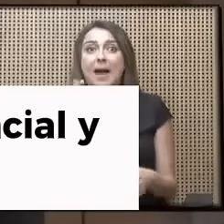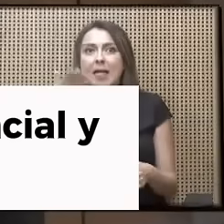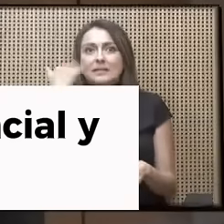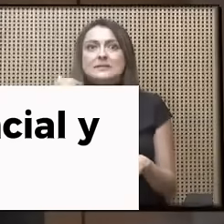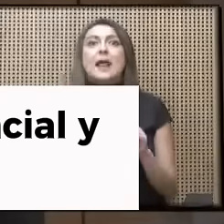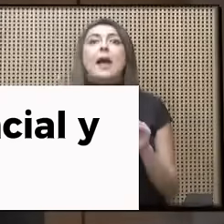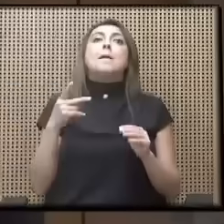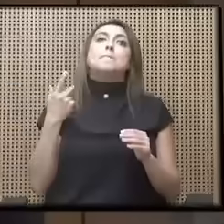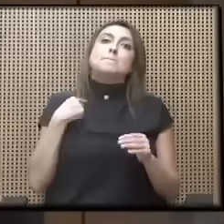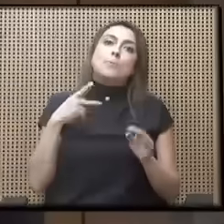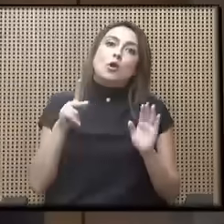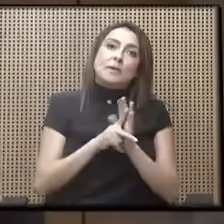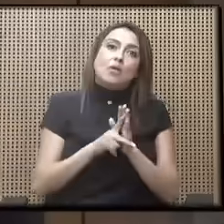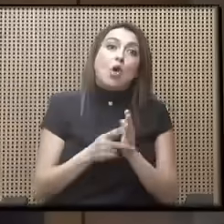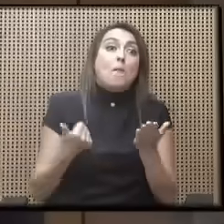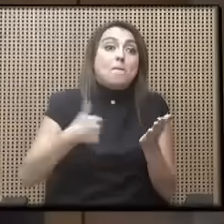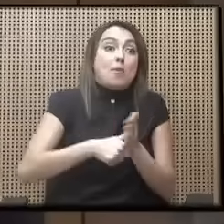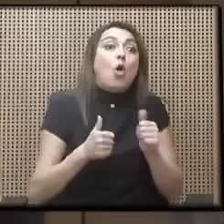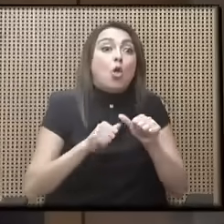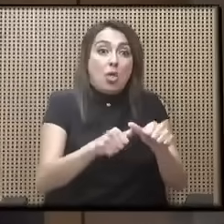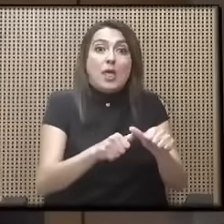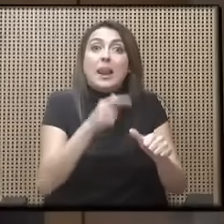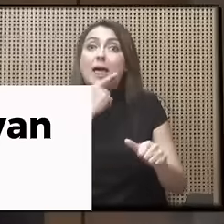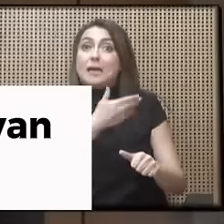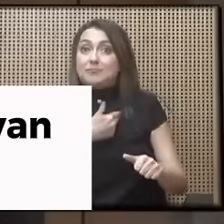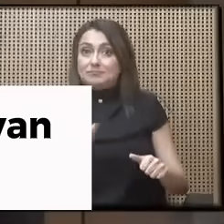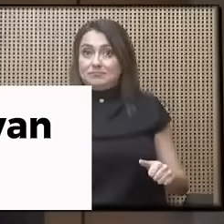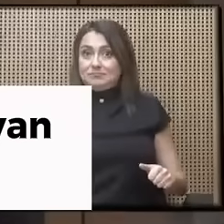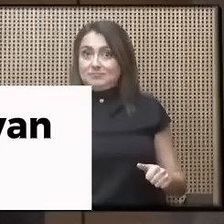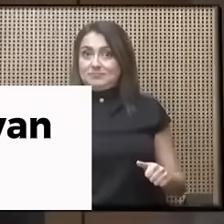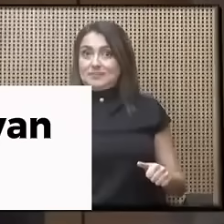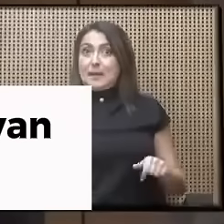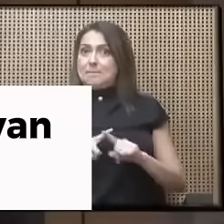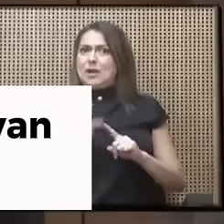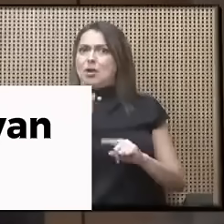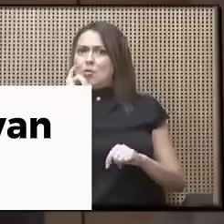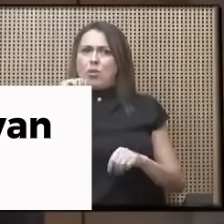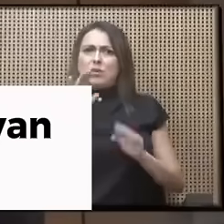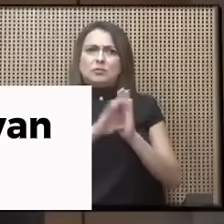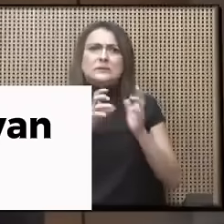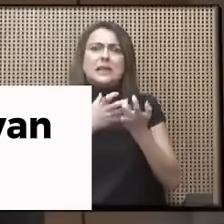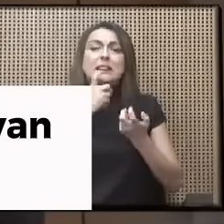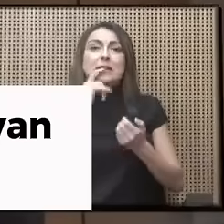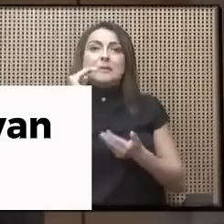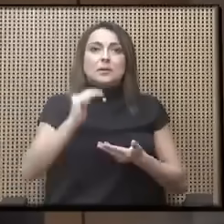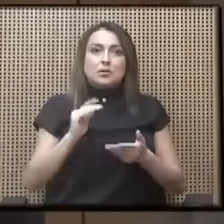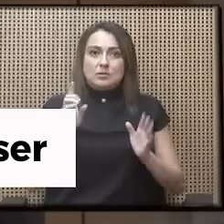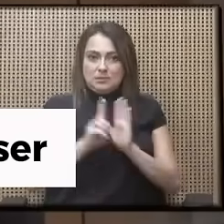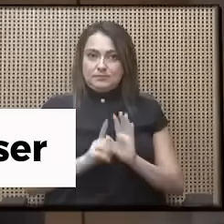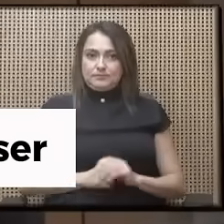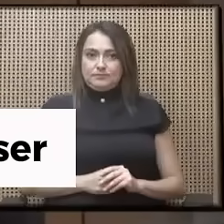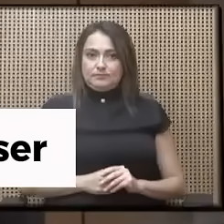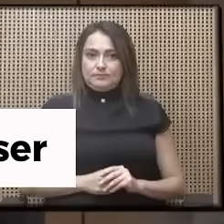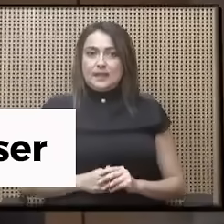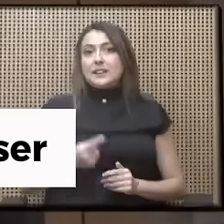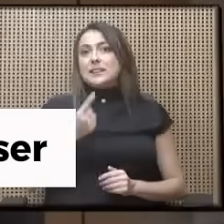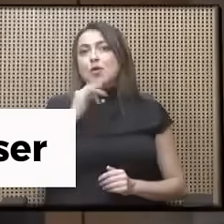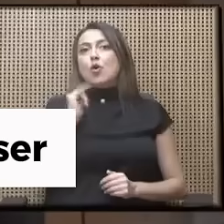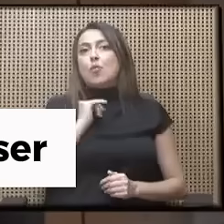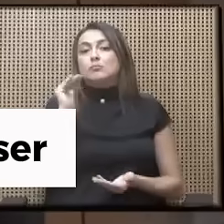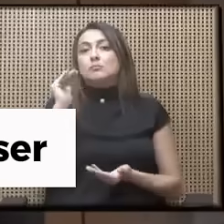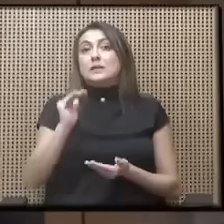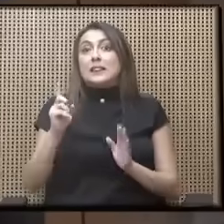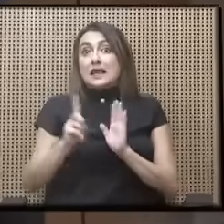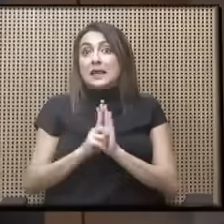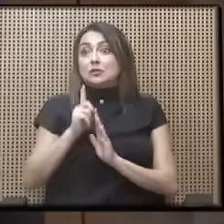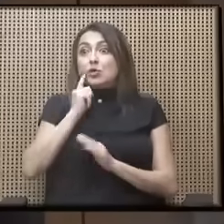presidencial. Y dijo, no se pueden aprobar reformas parciales a la Constitución que disminuyan derechos. Y dijo, como se disminuyó el